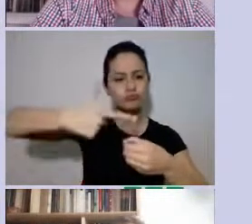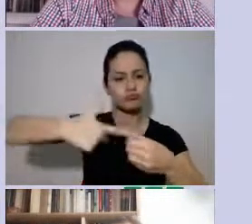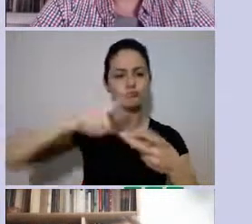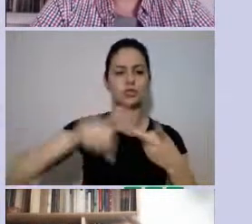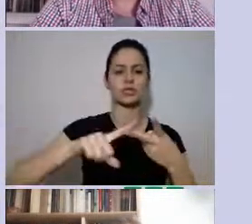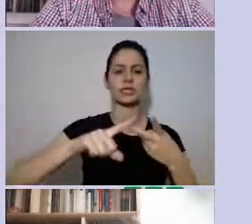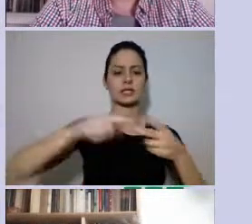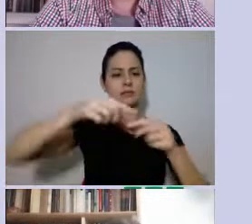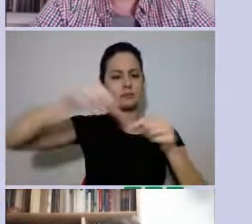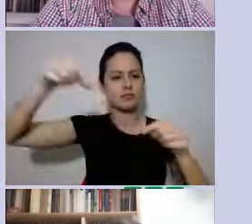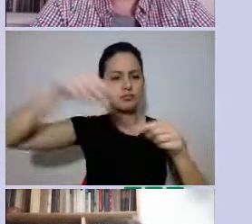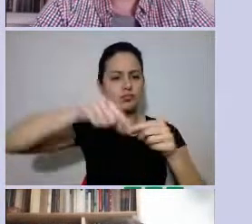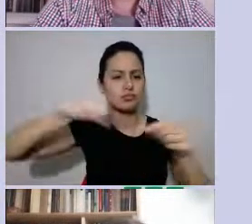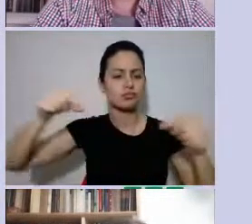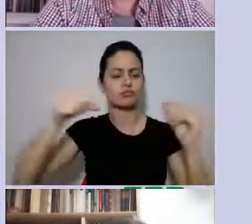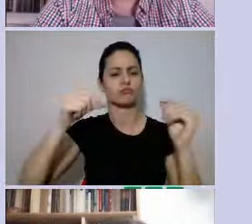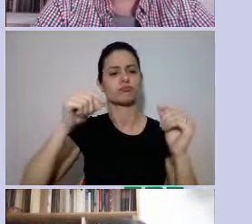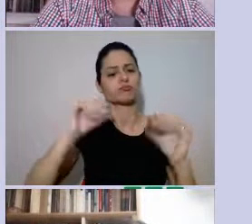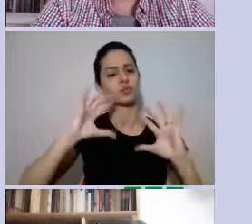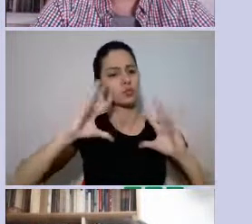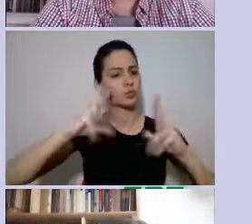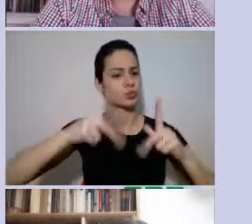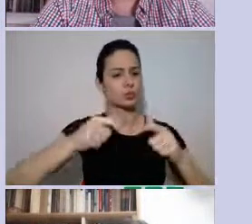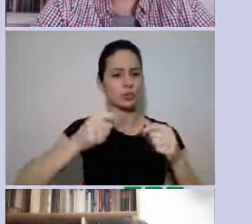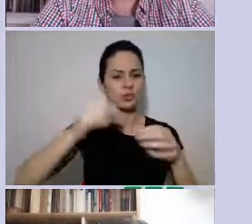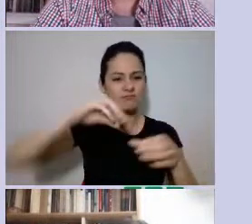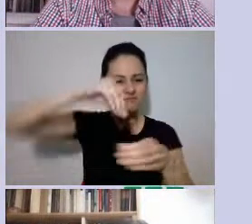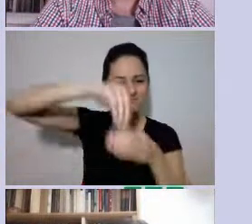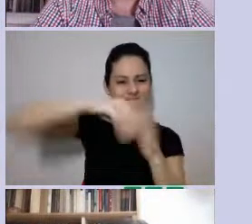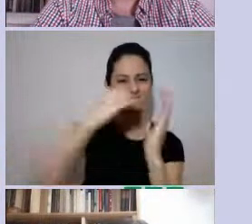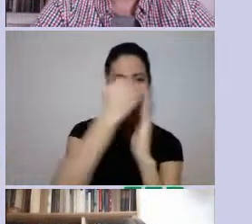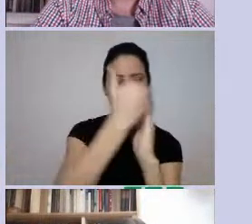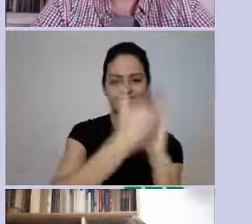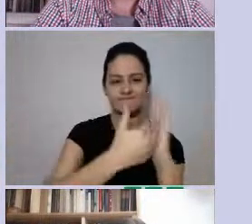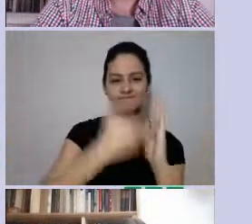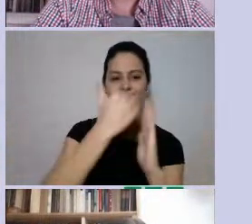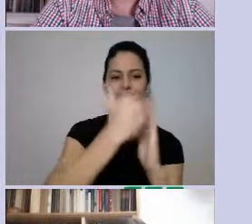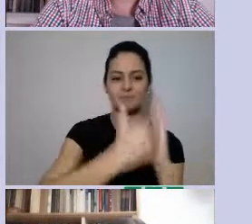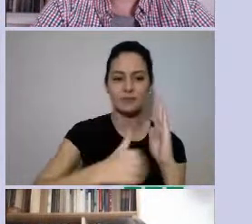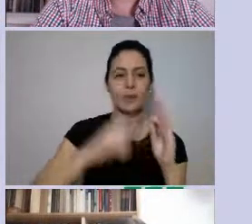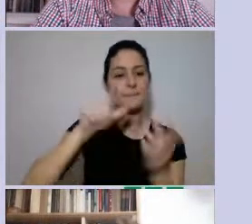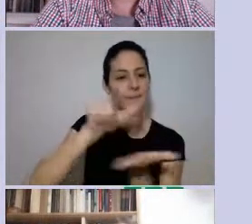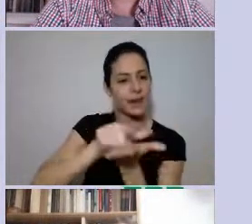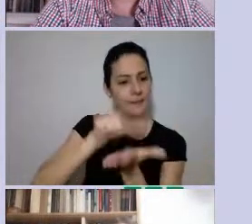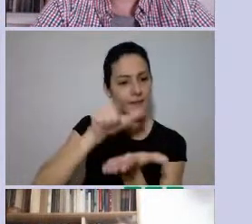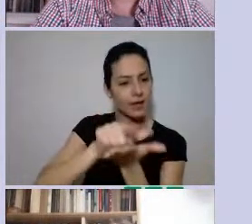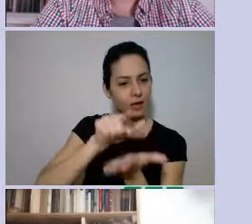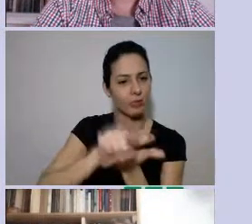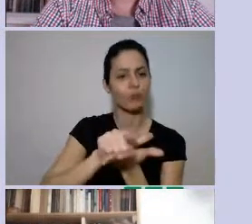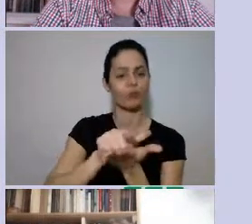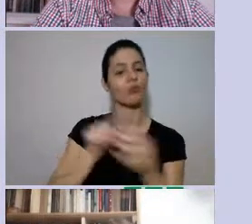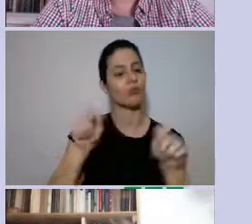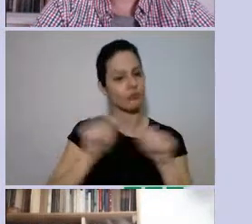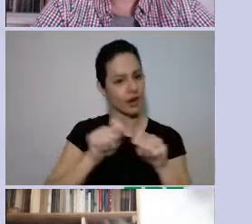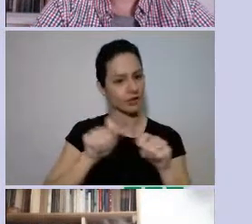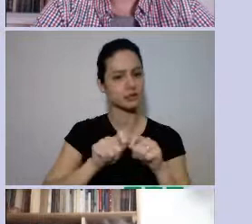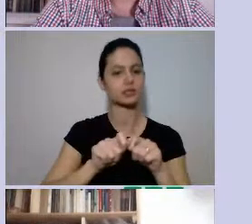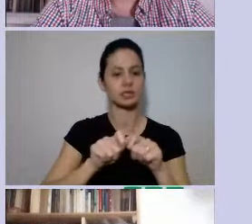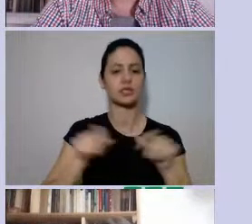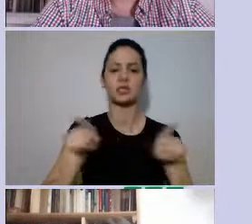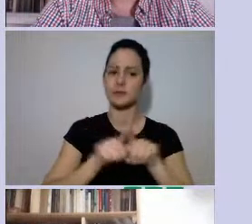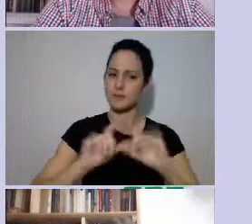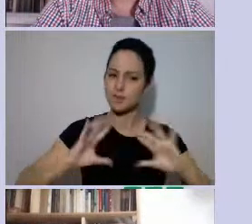agujas, utilizar hasta la epidermis de las hojas para hacer papel, y hasta las